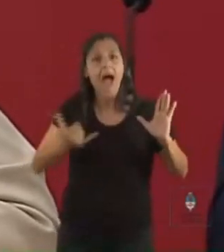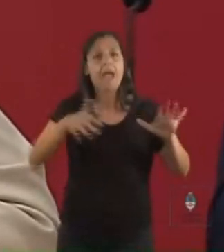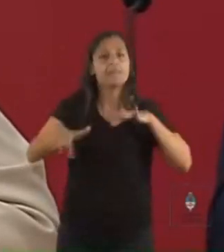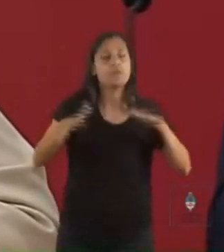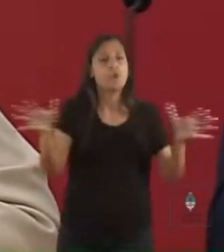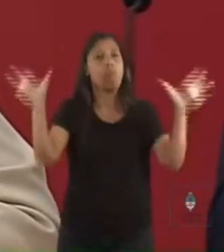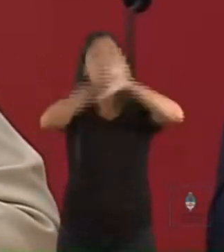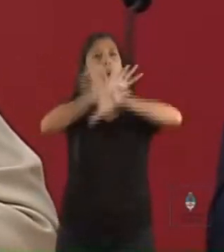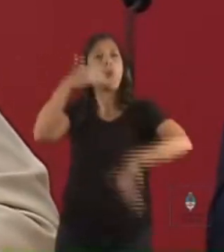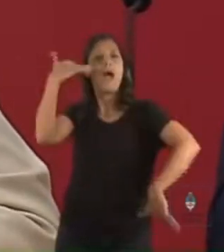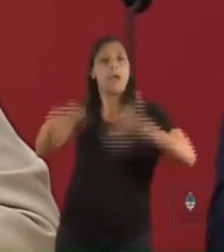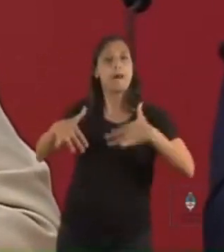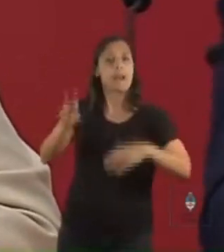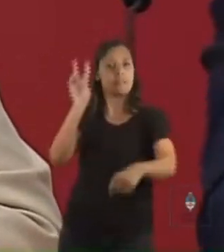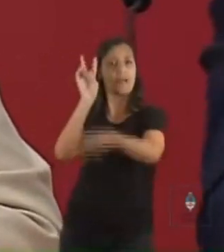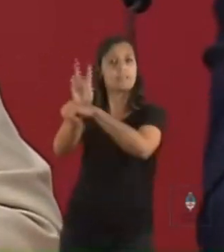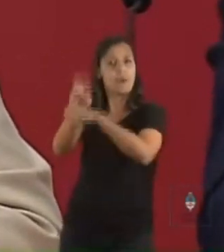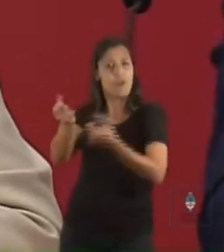en